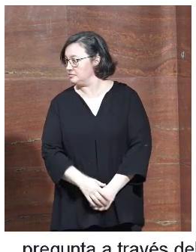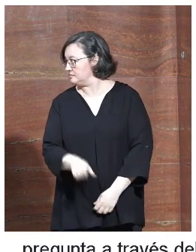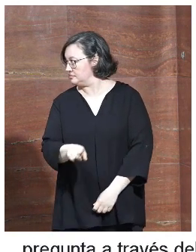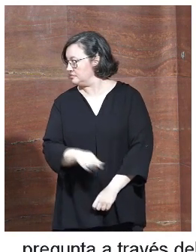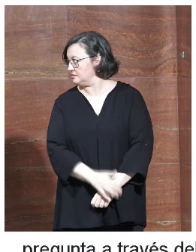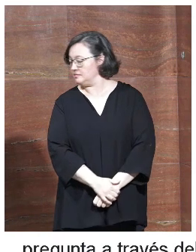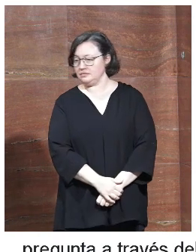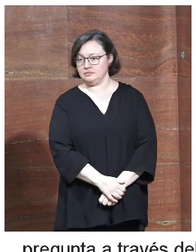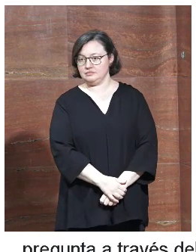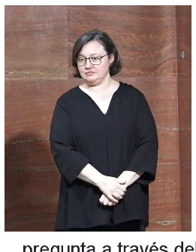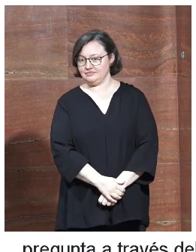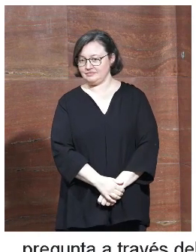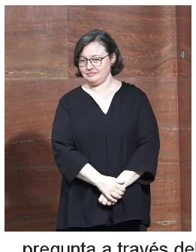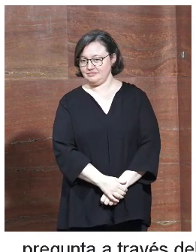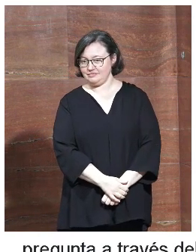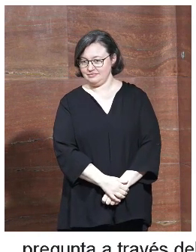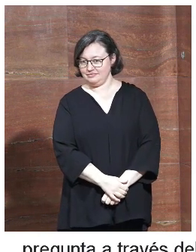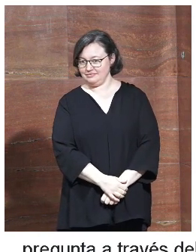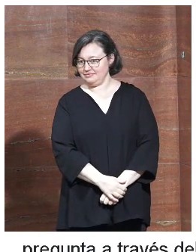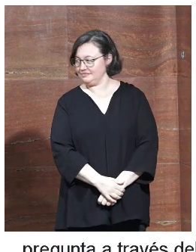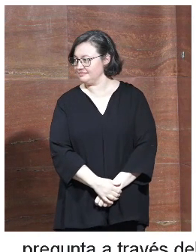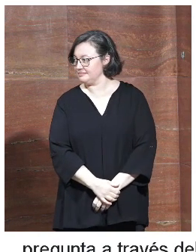una última pregunta.